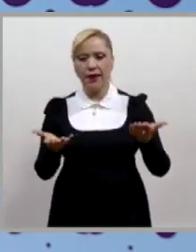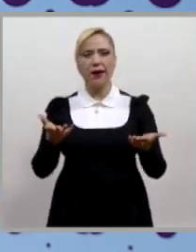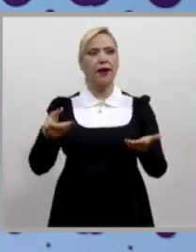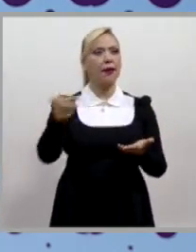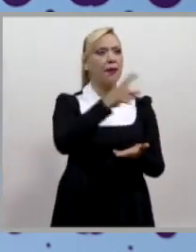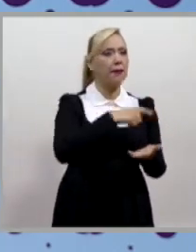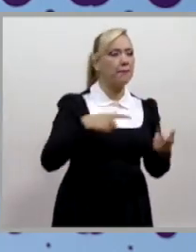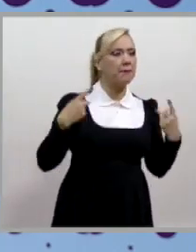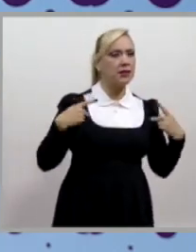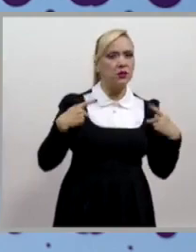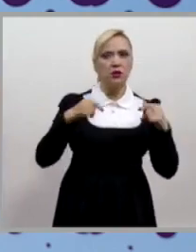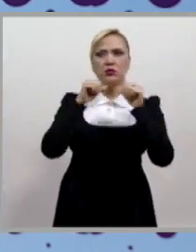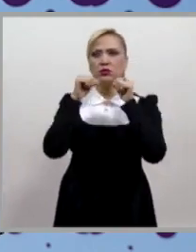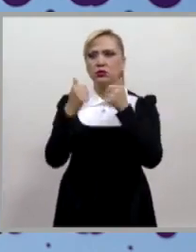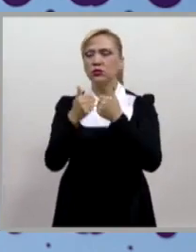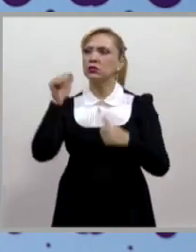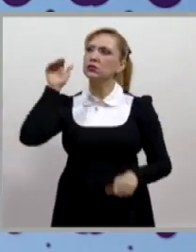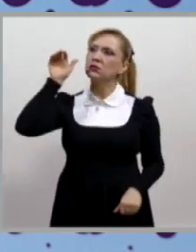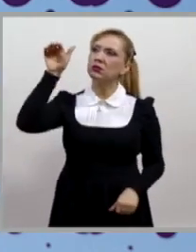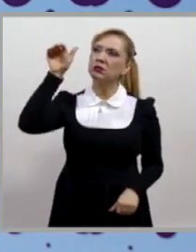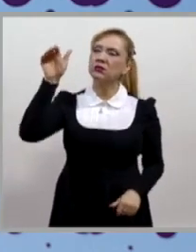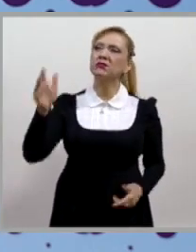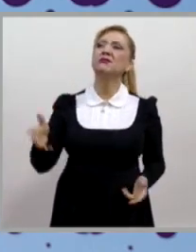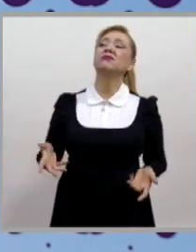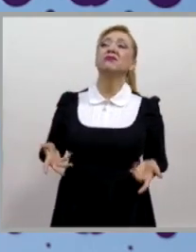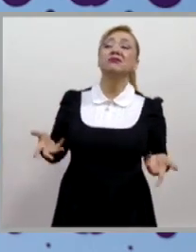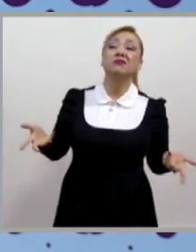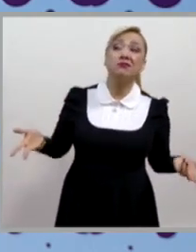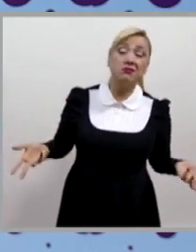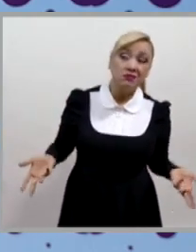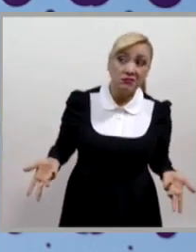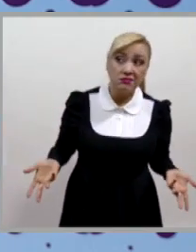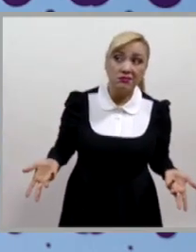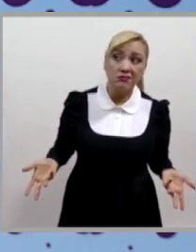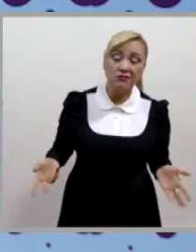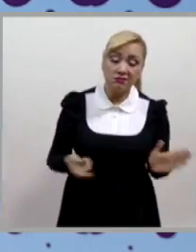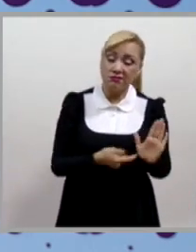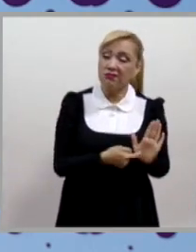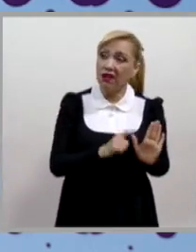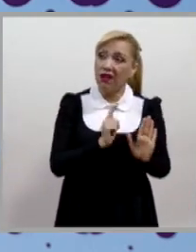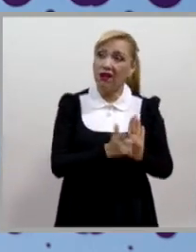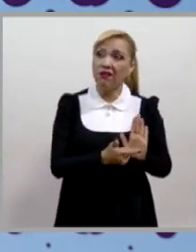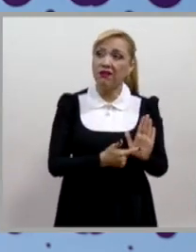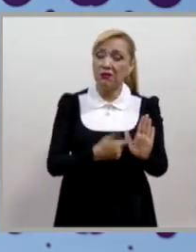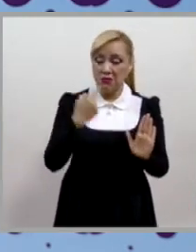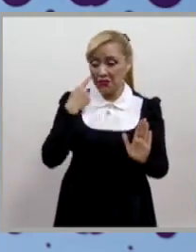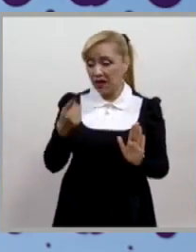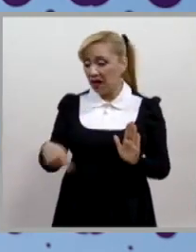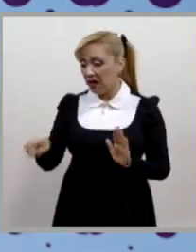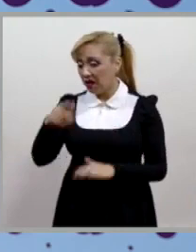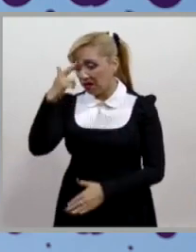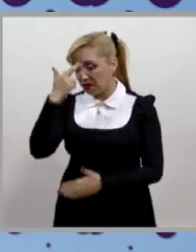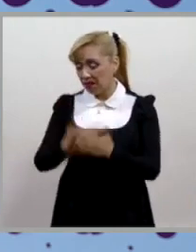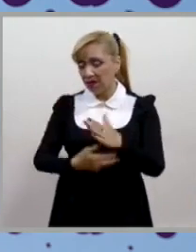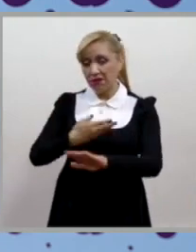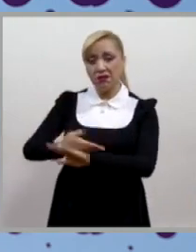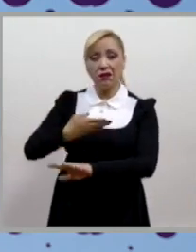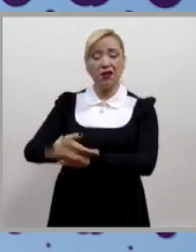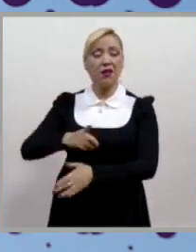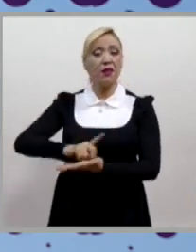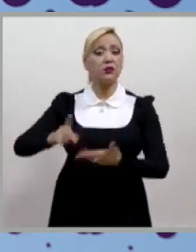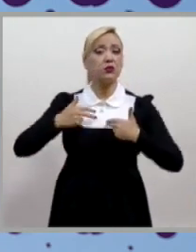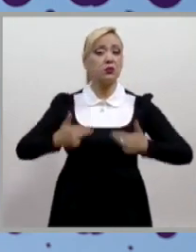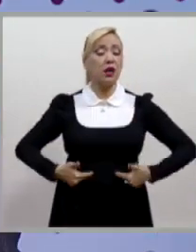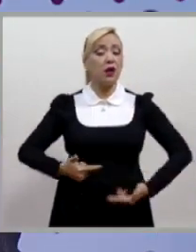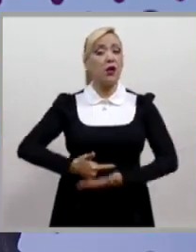comunicación y decir, señores, ¿a dónde vamos? El reto más grande que tenemos como sociedad es, hay un crecimiento en las violaciones a los derechos humanos en México, que es un